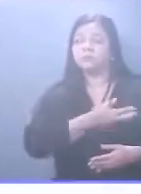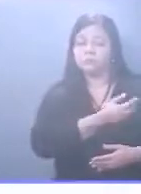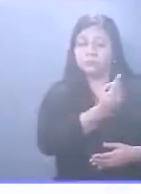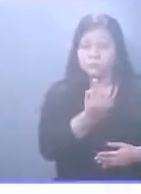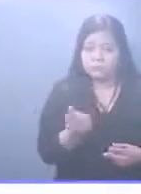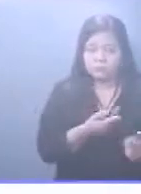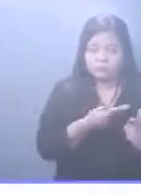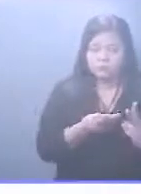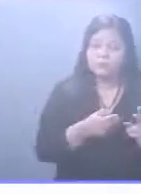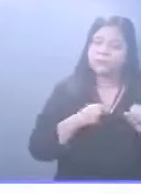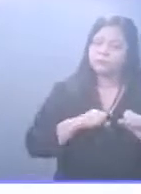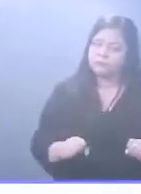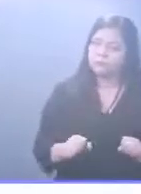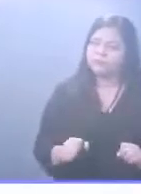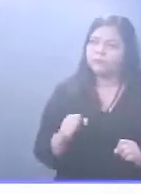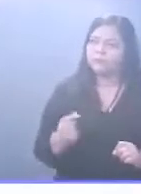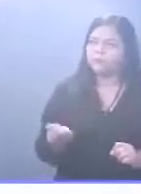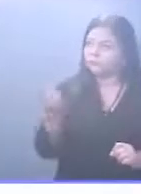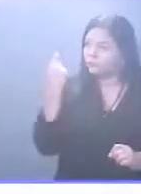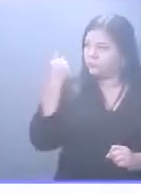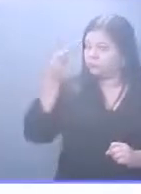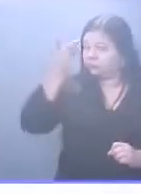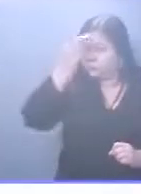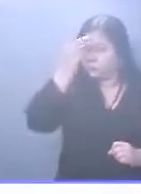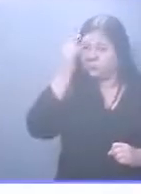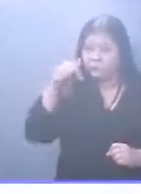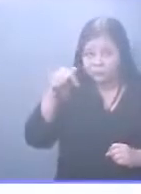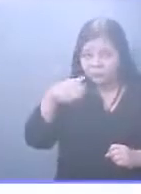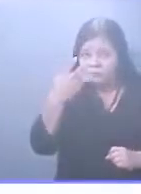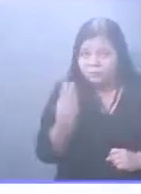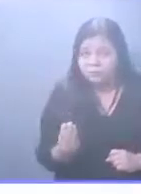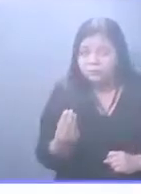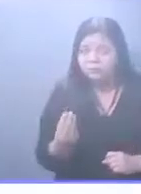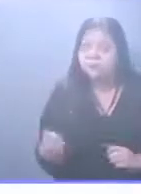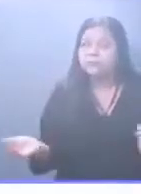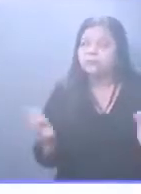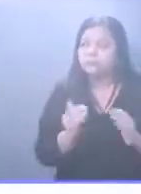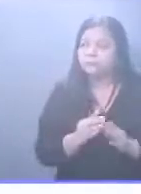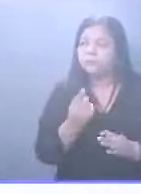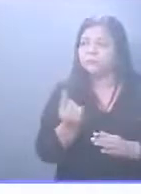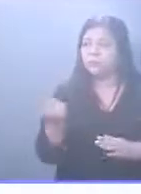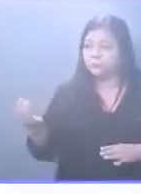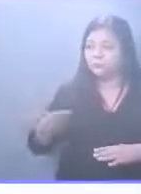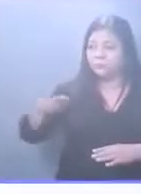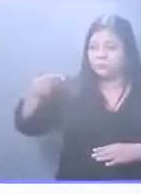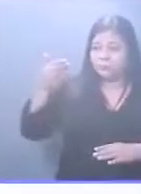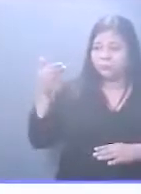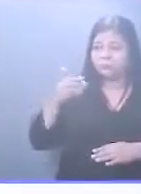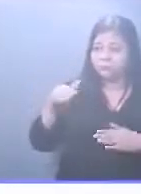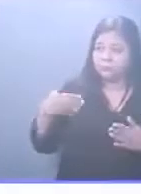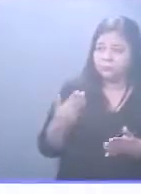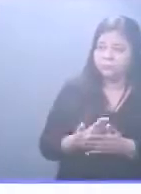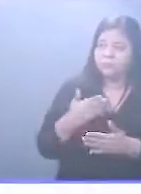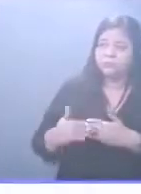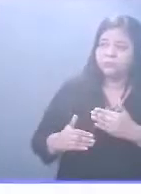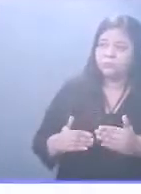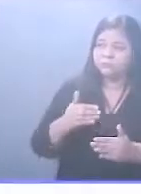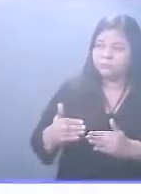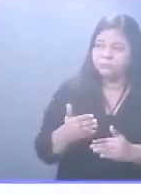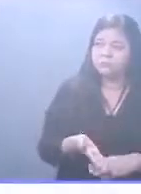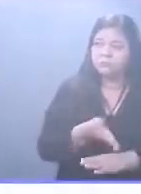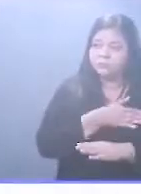caídos este fin de semana y este día, y por los que cayeron durante todo el proceso